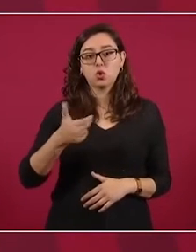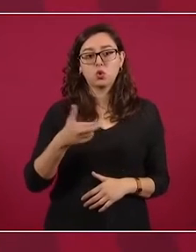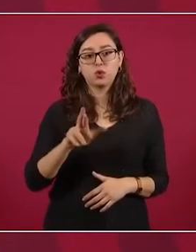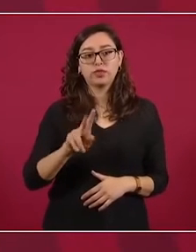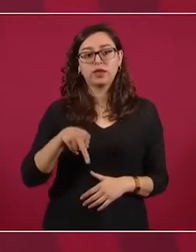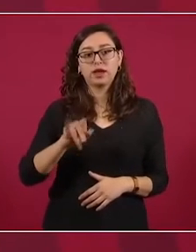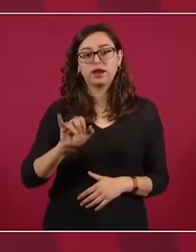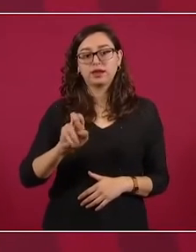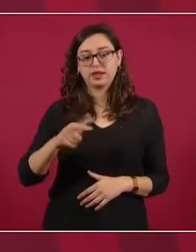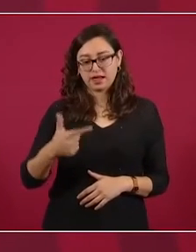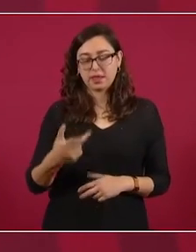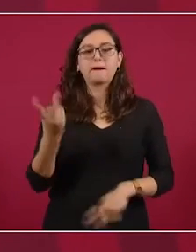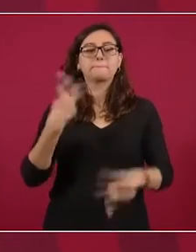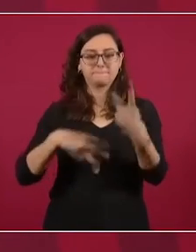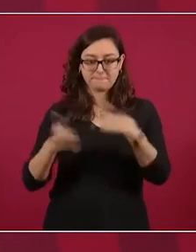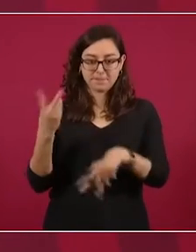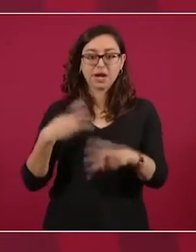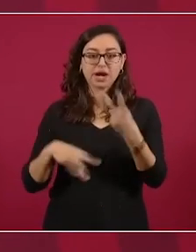familia.